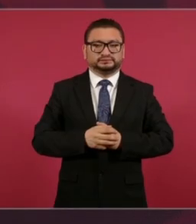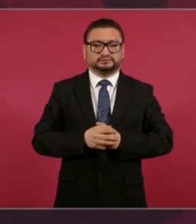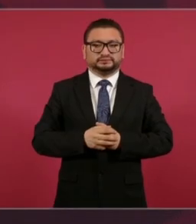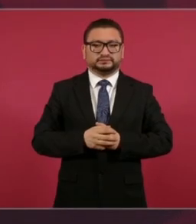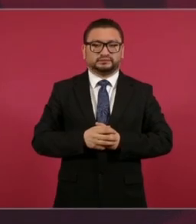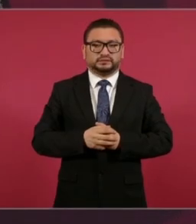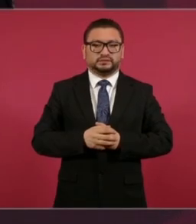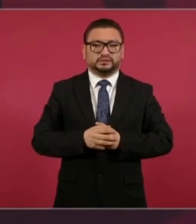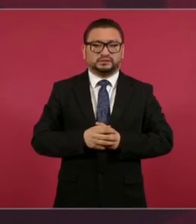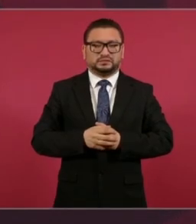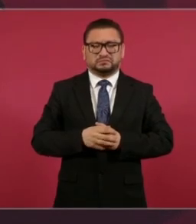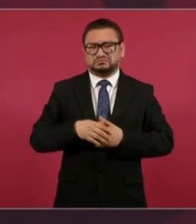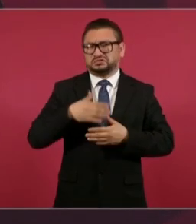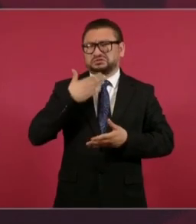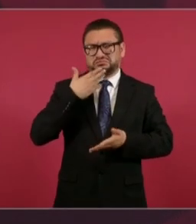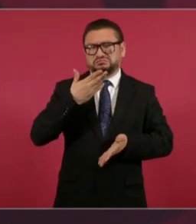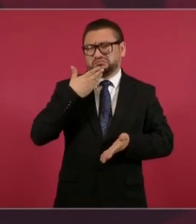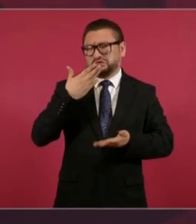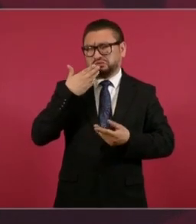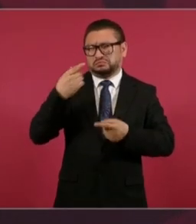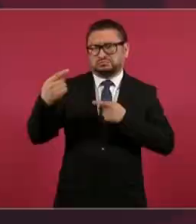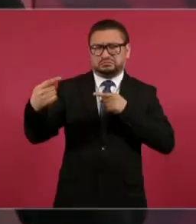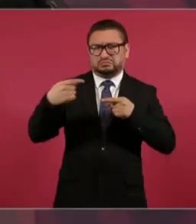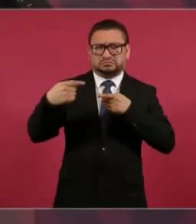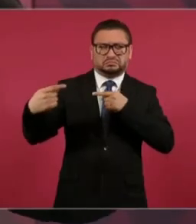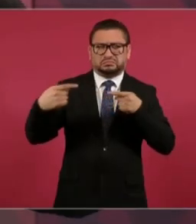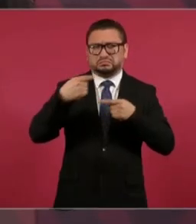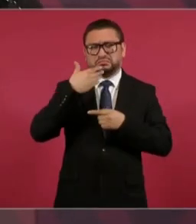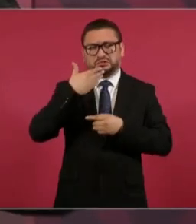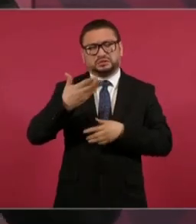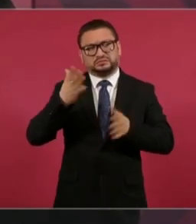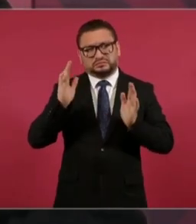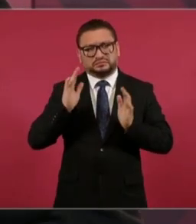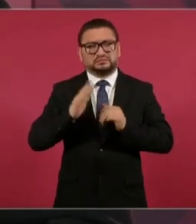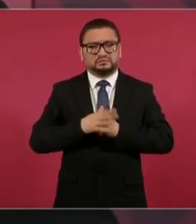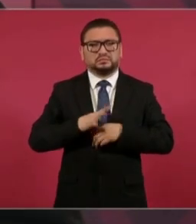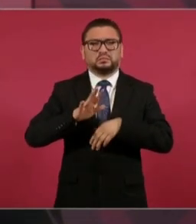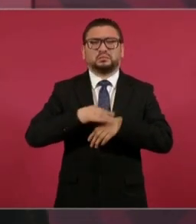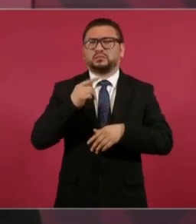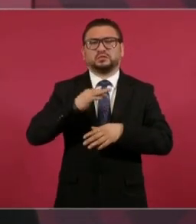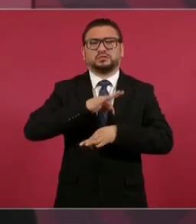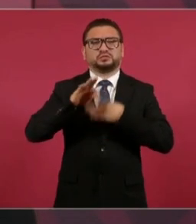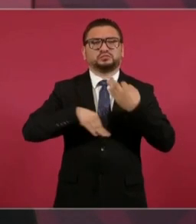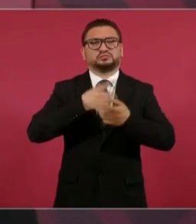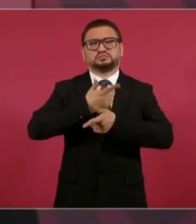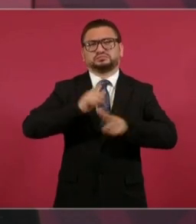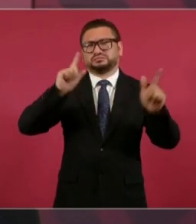que además está muy bien o sea porque somos